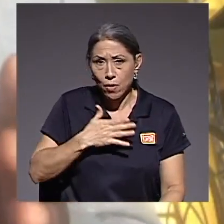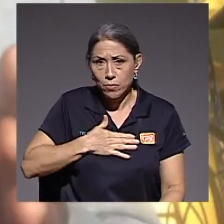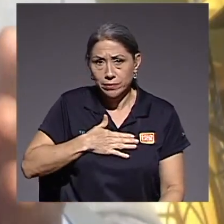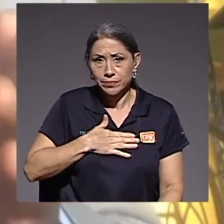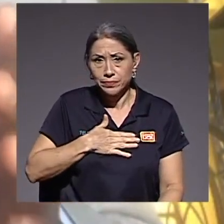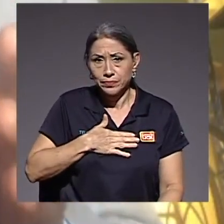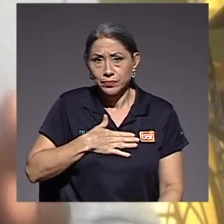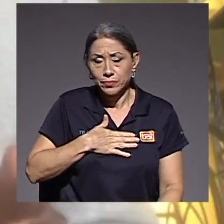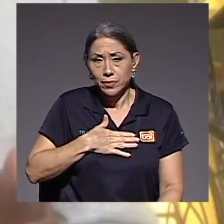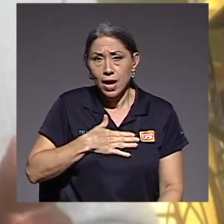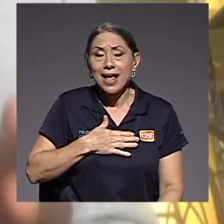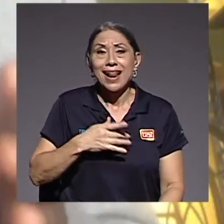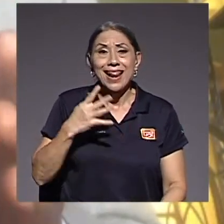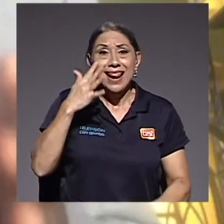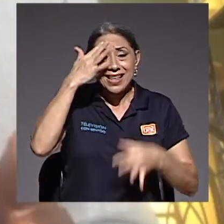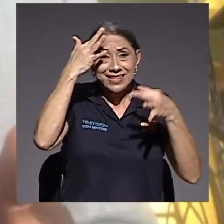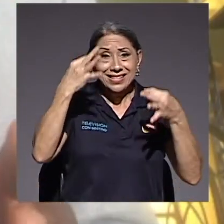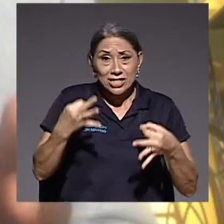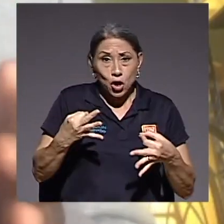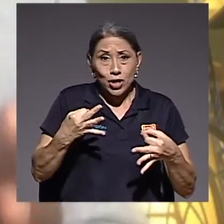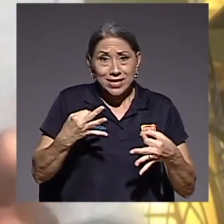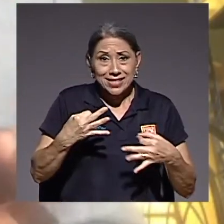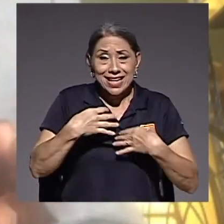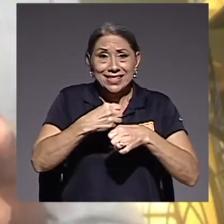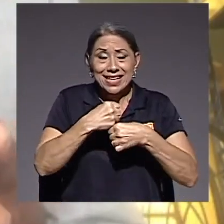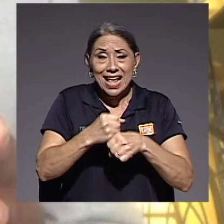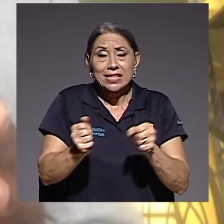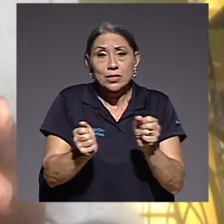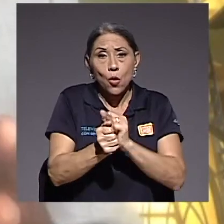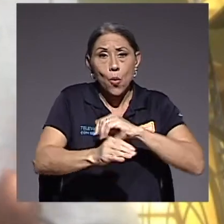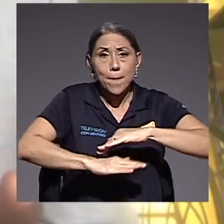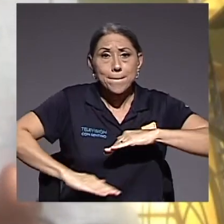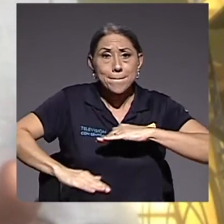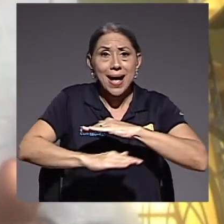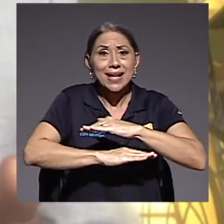las decisiones se toman en base